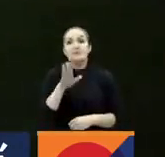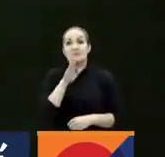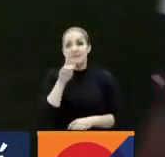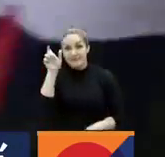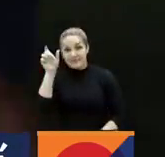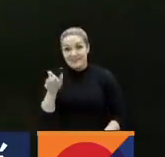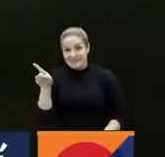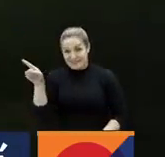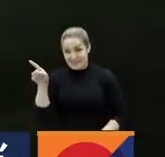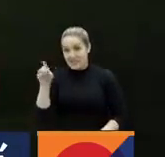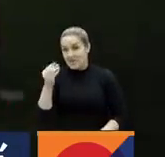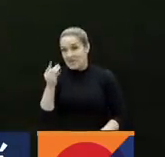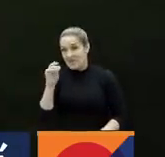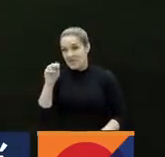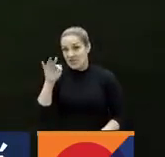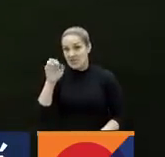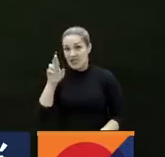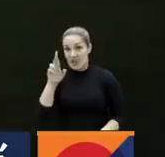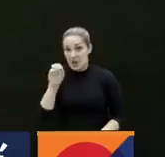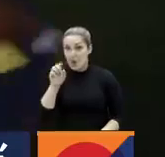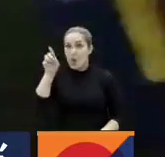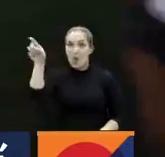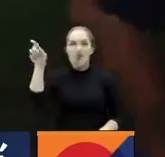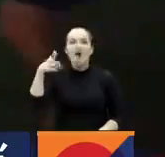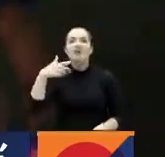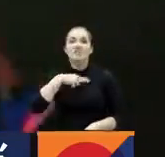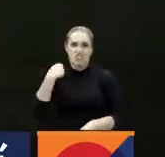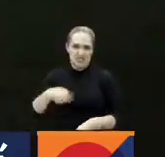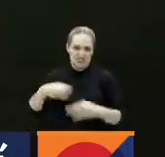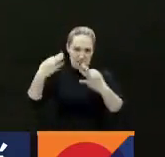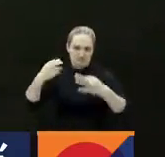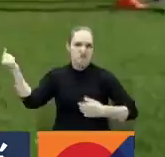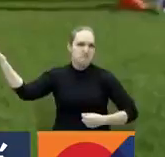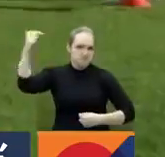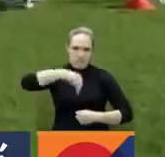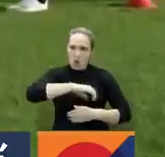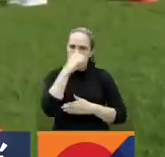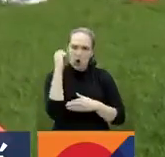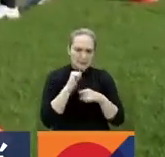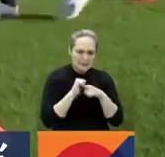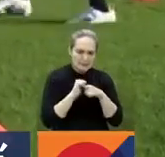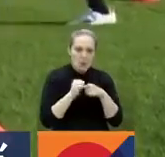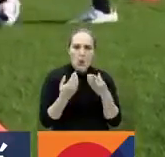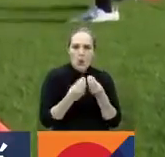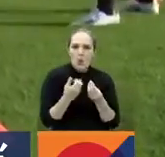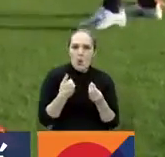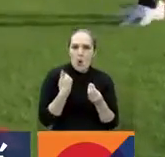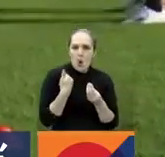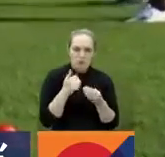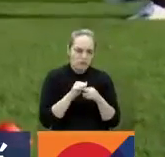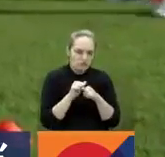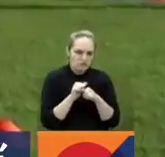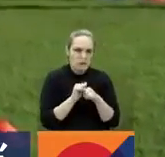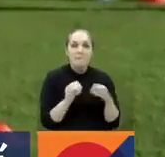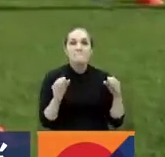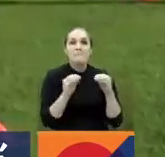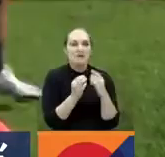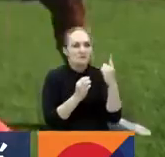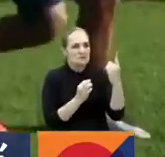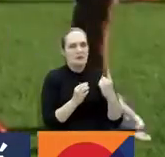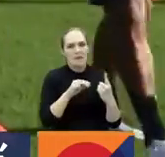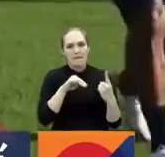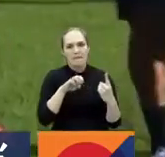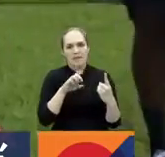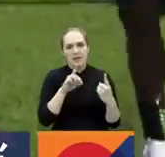China, estuvo entrenando con un equipo sub-18. Justamente ya están unidos Estefan Medina, también hay